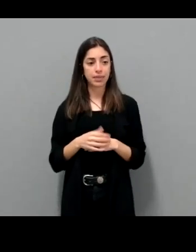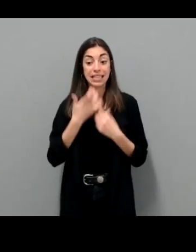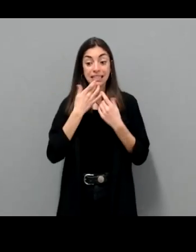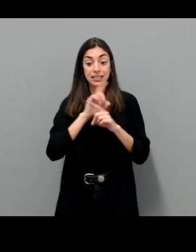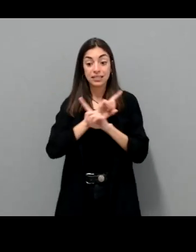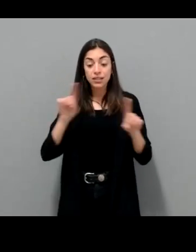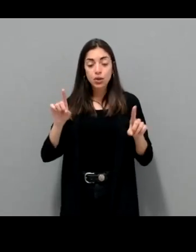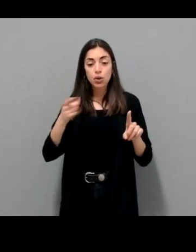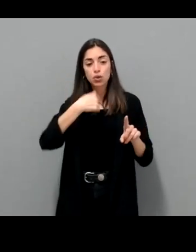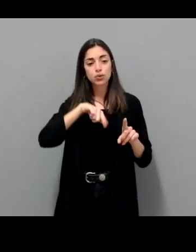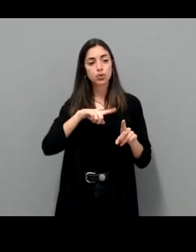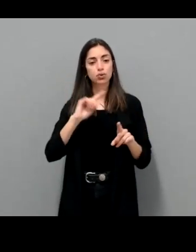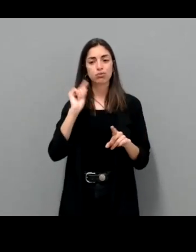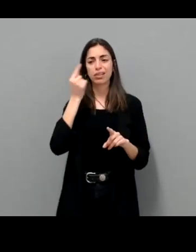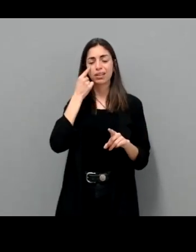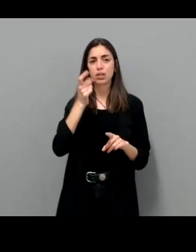queremos